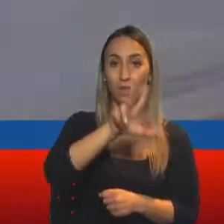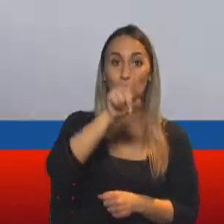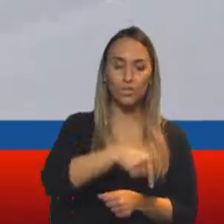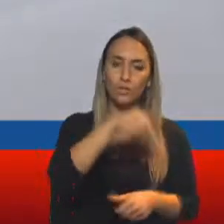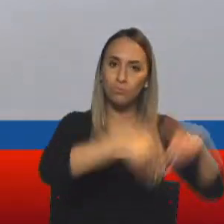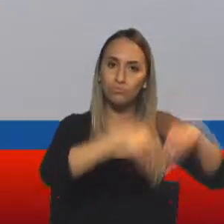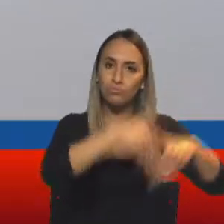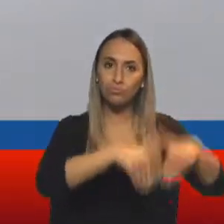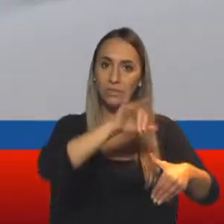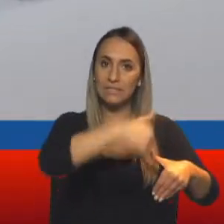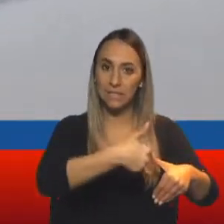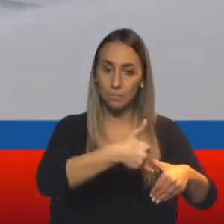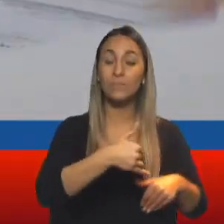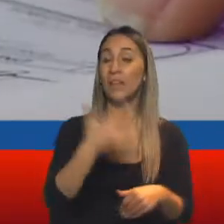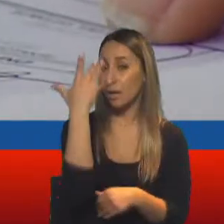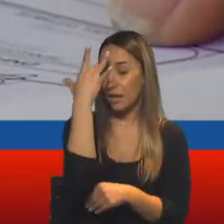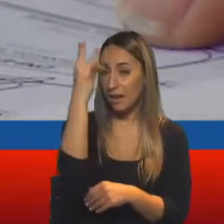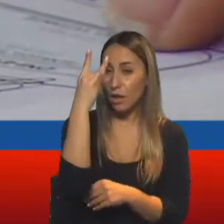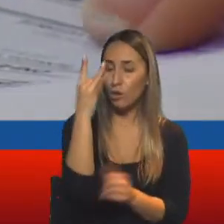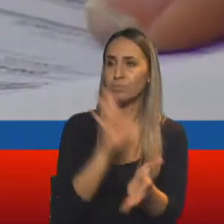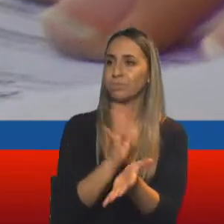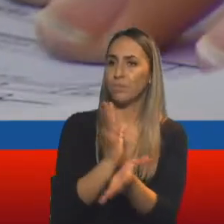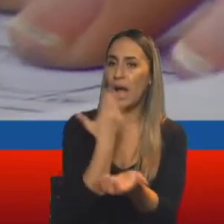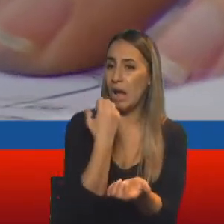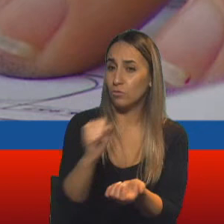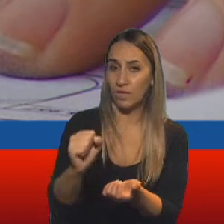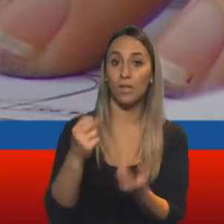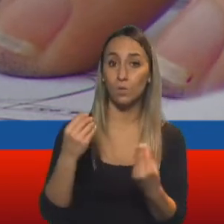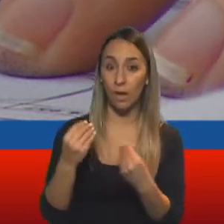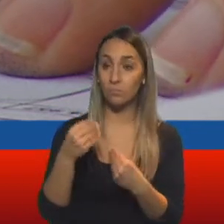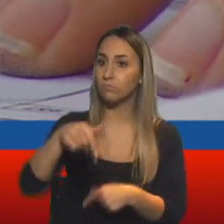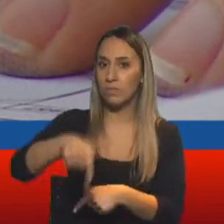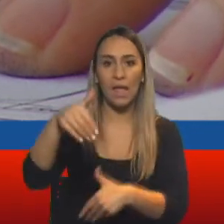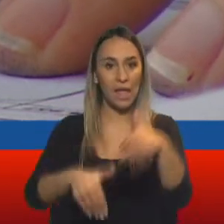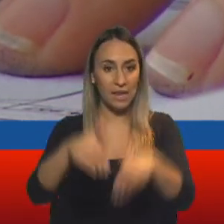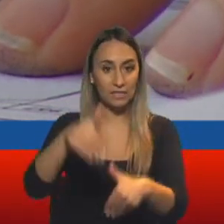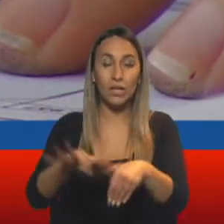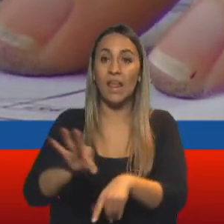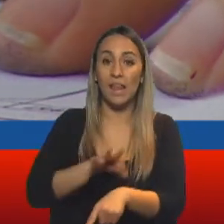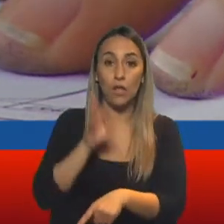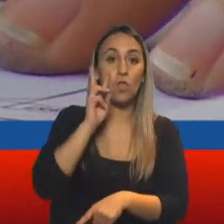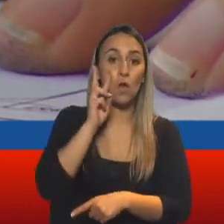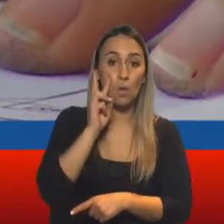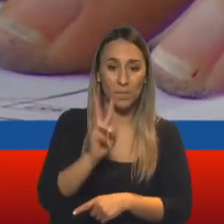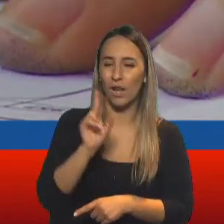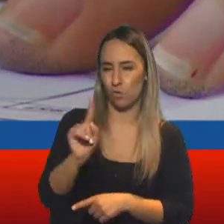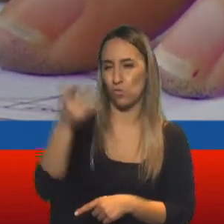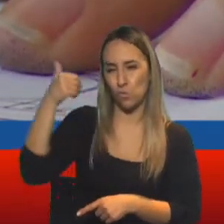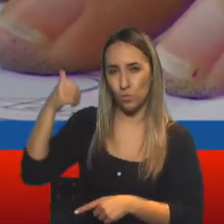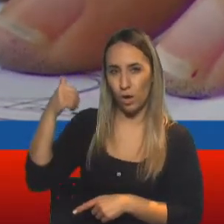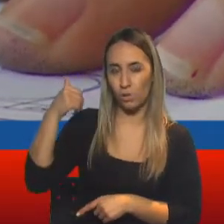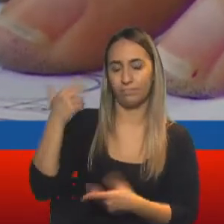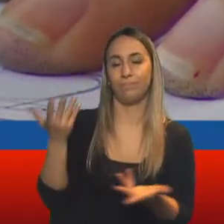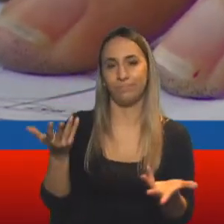72,3%. Récord de ausentismo hasta ahora fueron las legislativas a nivel nacional en el año 2001. Está claro.